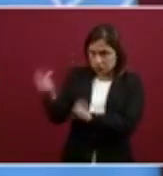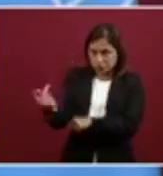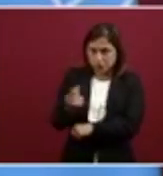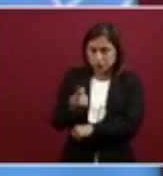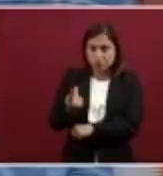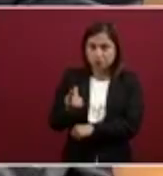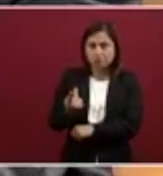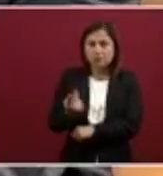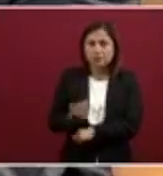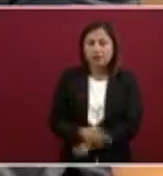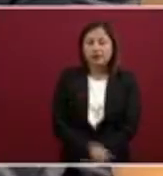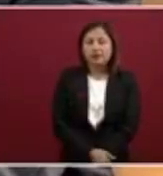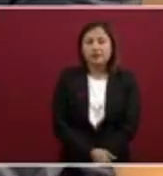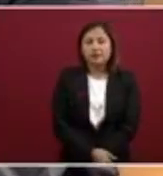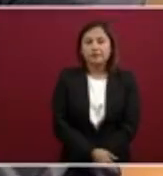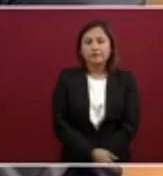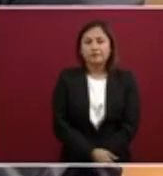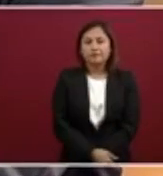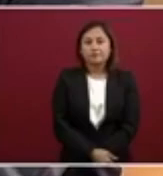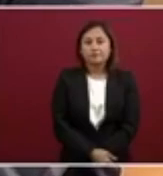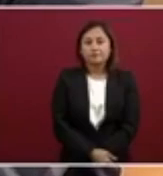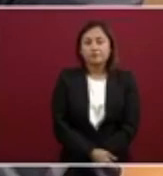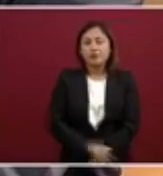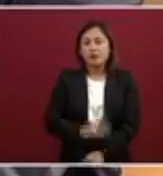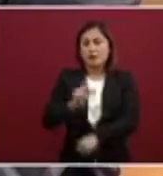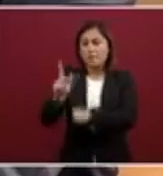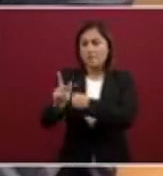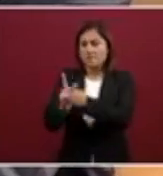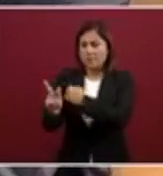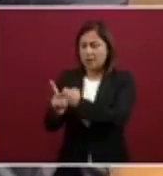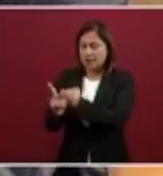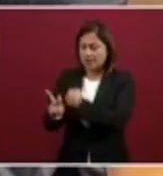entre los países de Centroamérica